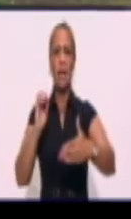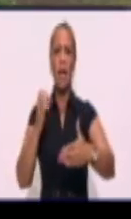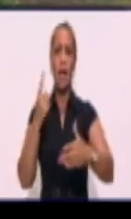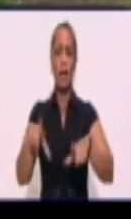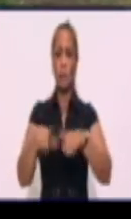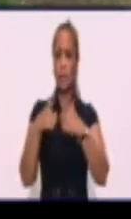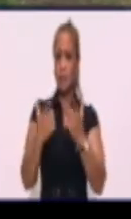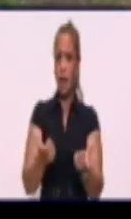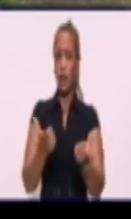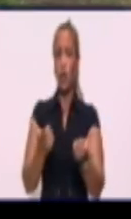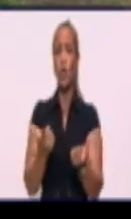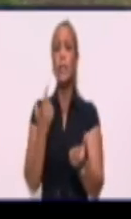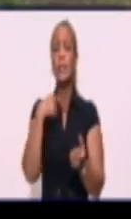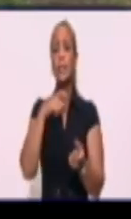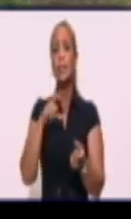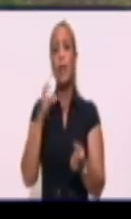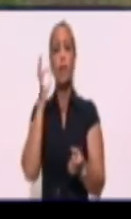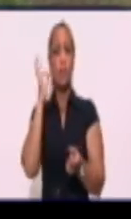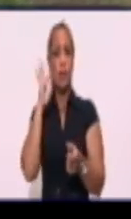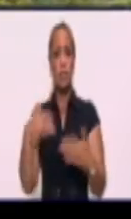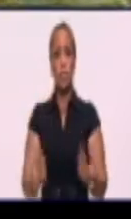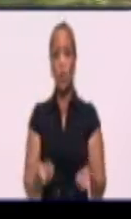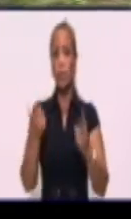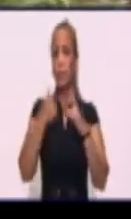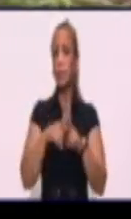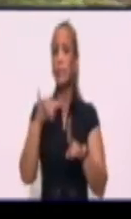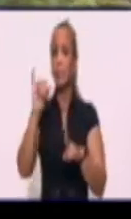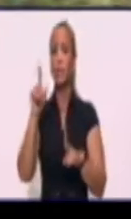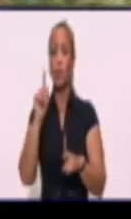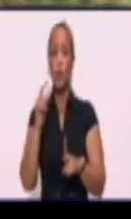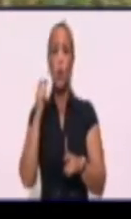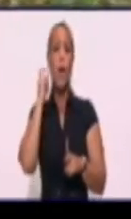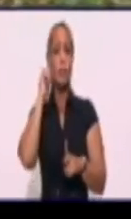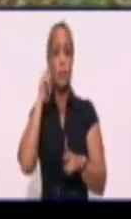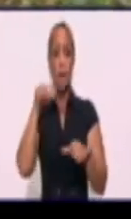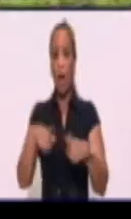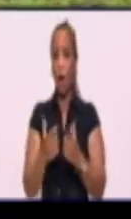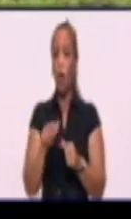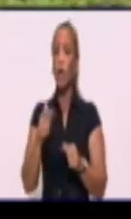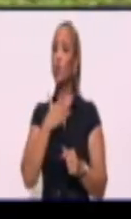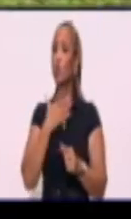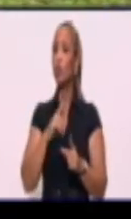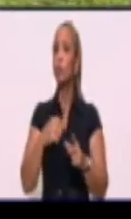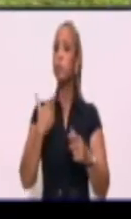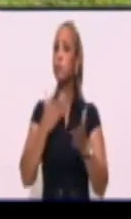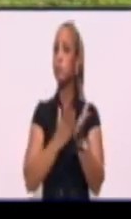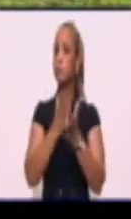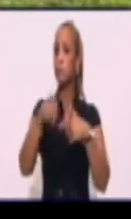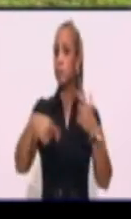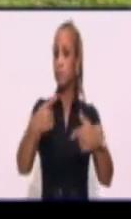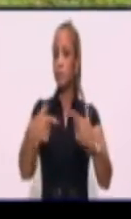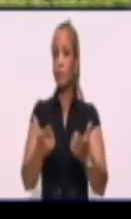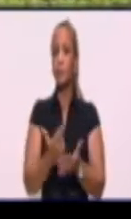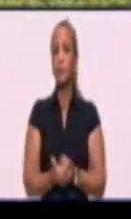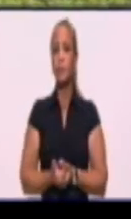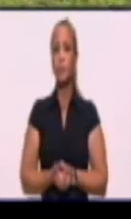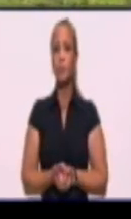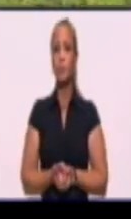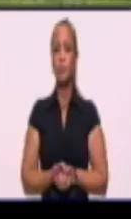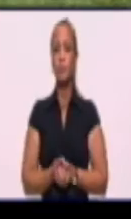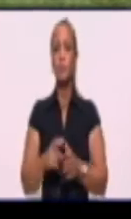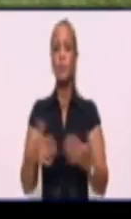y 61 aniversario ahora. Nosotras continuamos con las etiquetas que nos hacía referencia a la